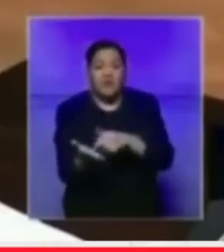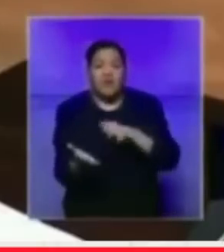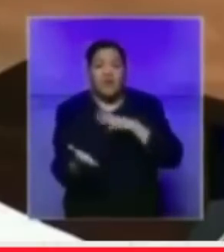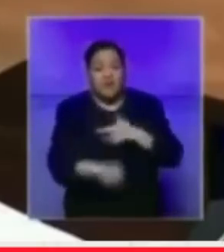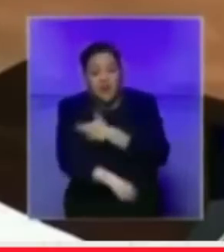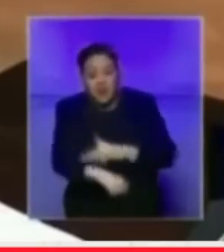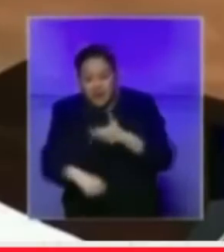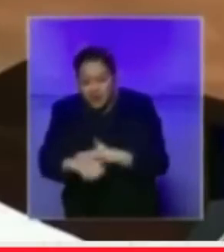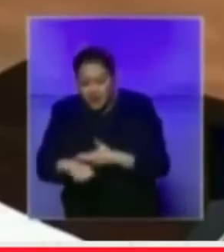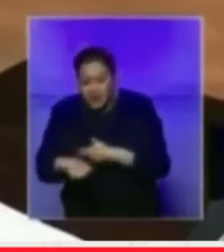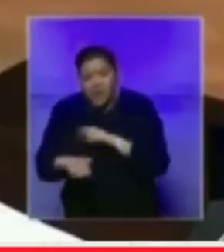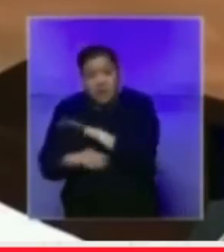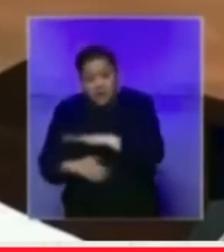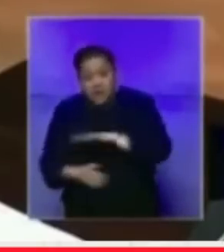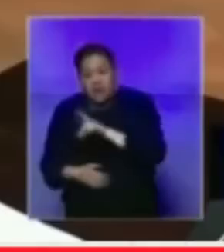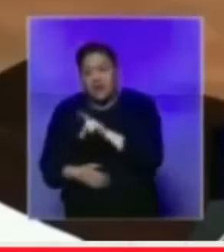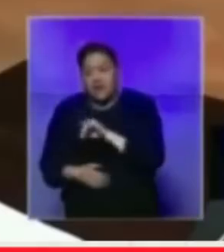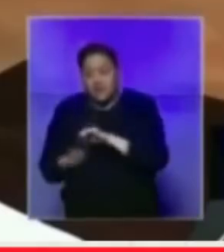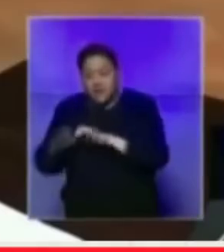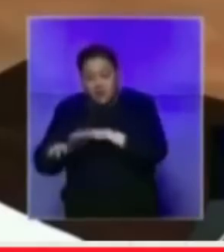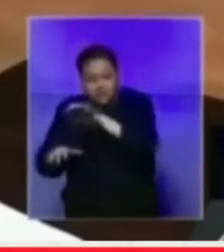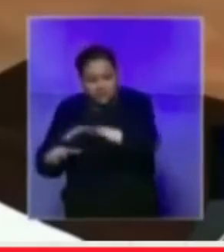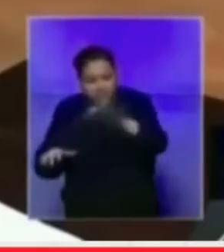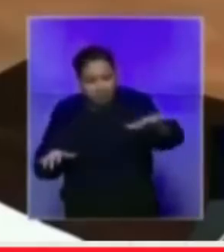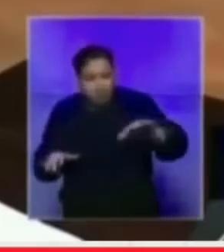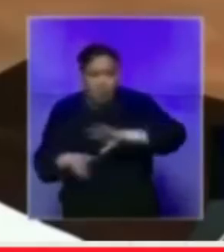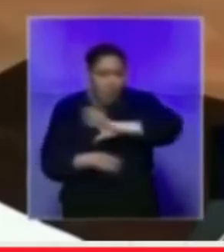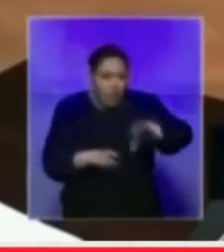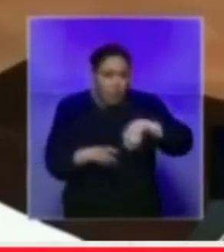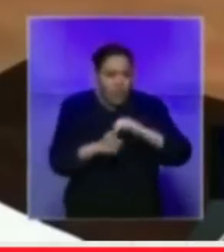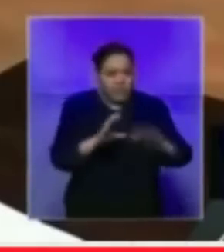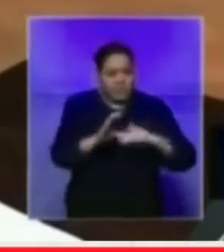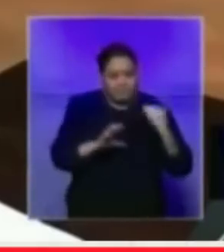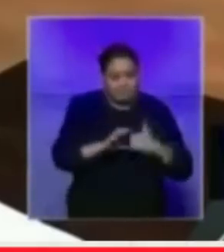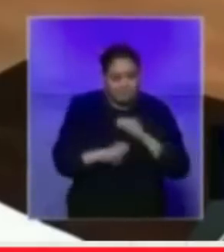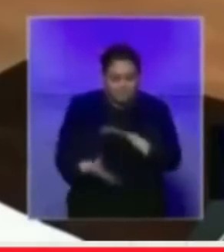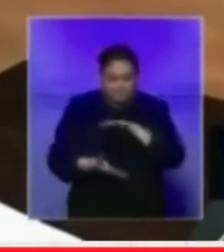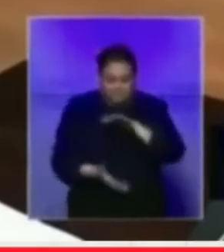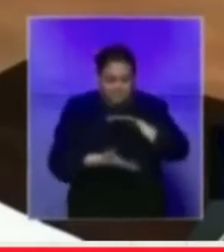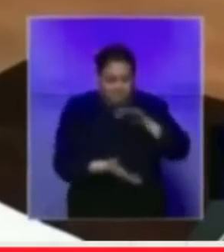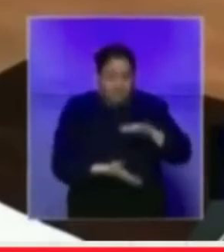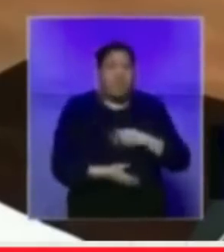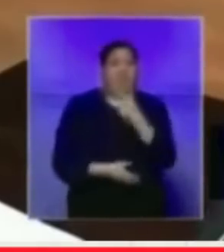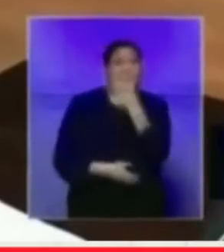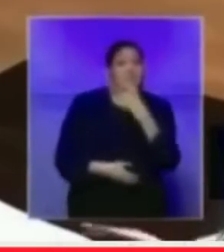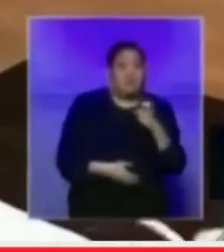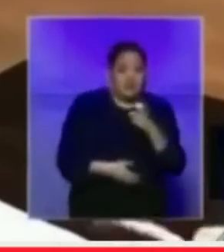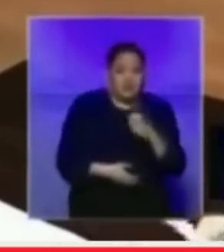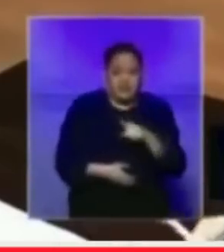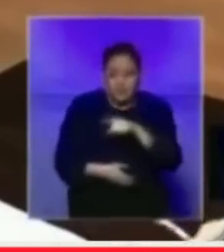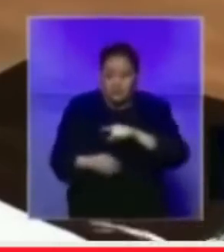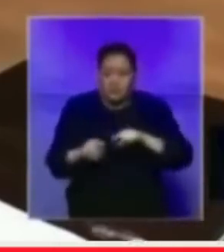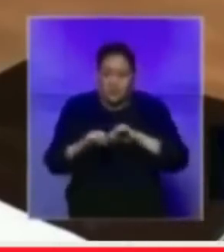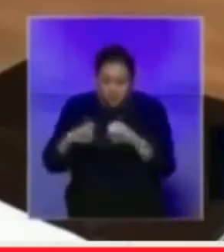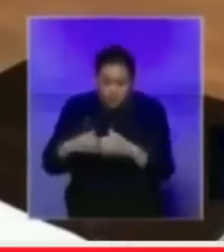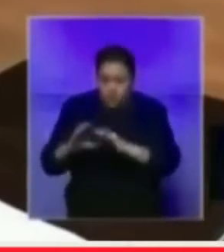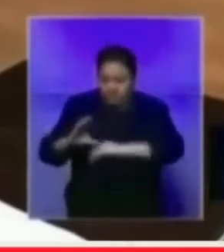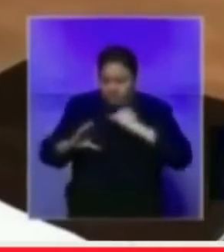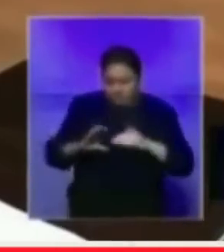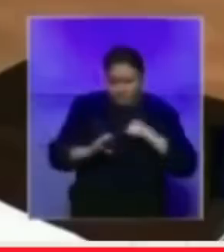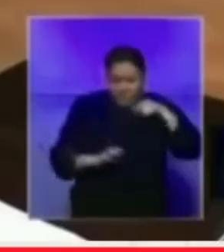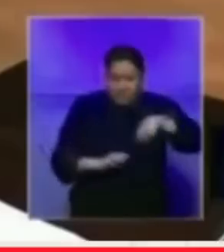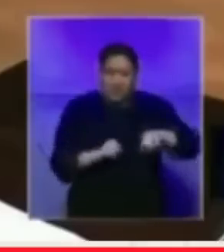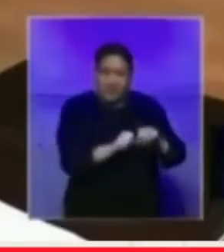de los cómputos distritales, así como de la remisión de los 300 paquetes electorales por parte de los consejos distritales a esta